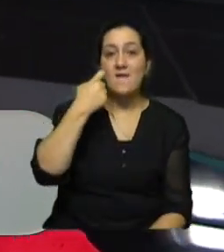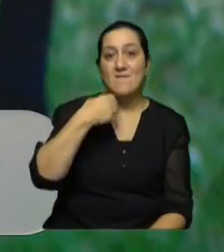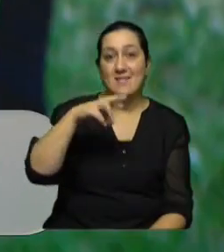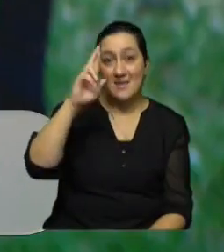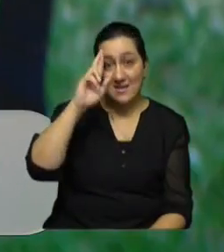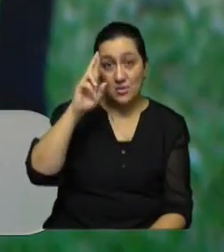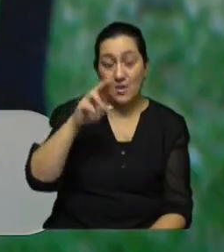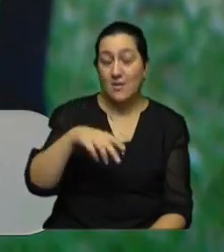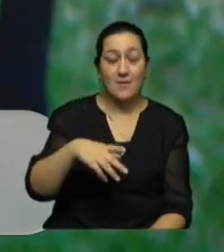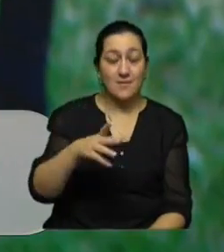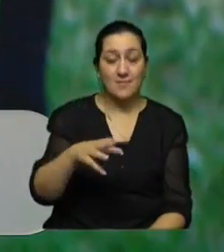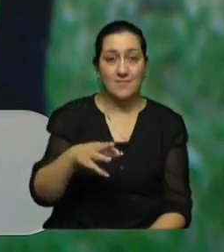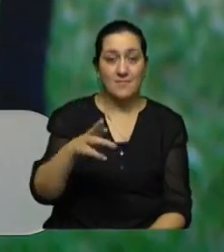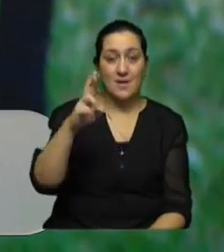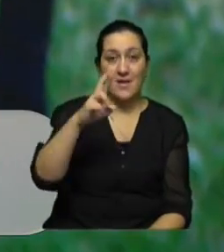también.